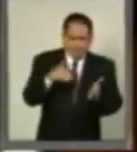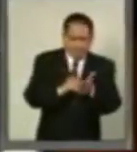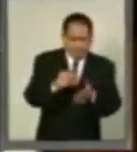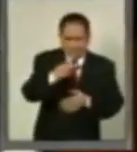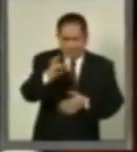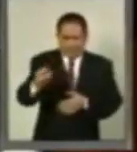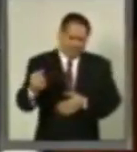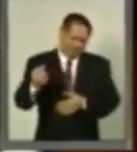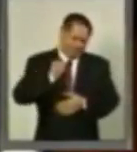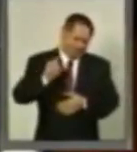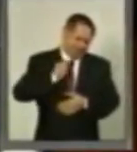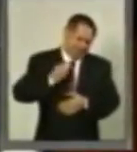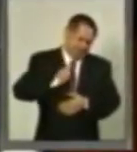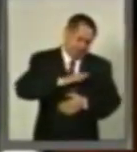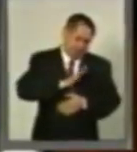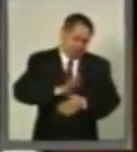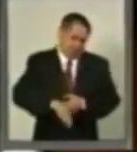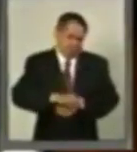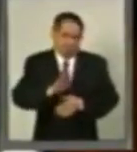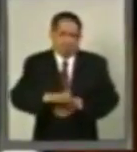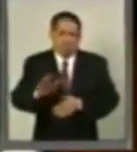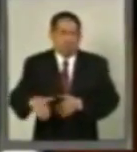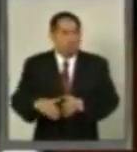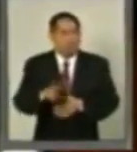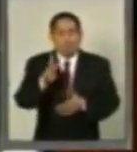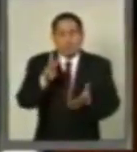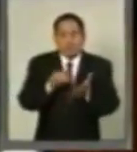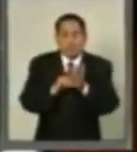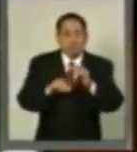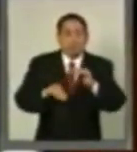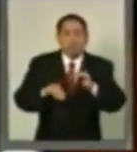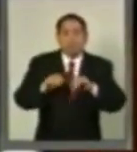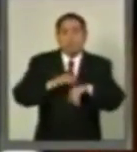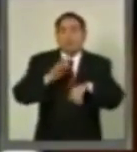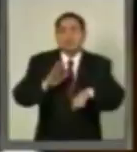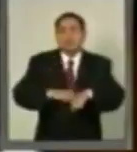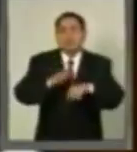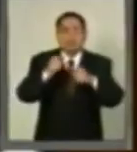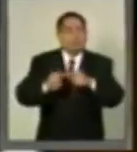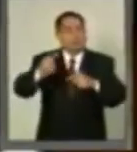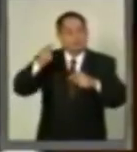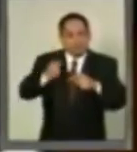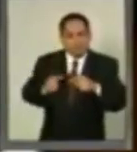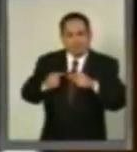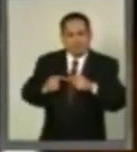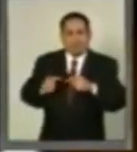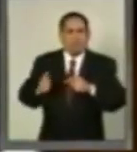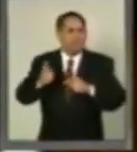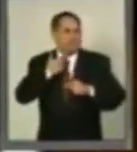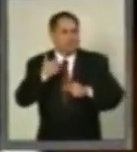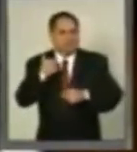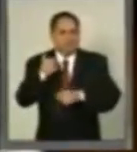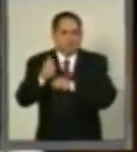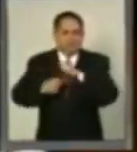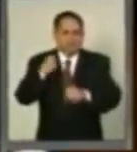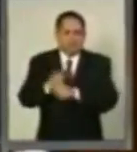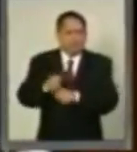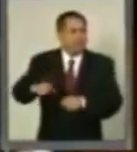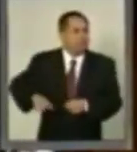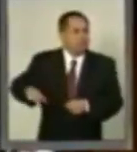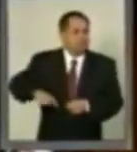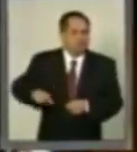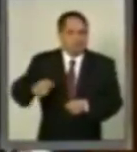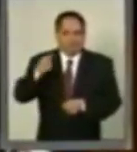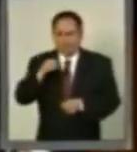95.300 homicidios, 3.000 homicidios más que los que se cometieron en los 6 años del